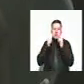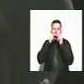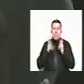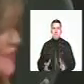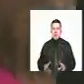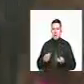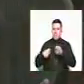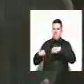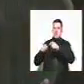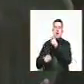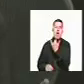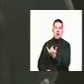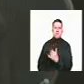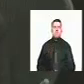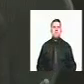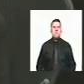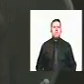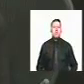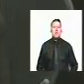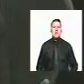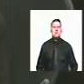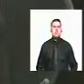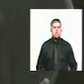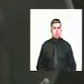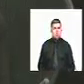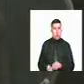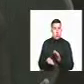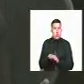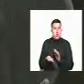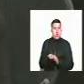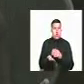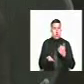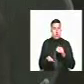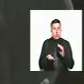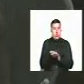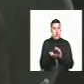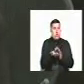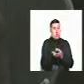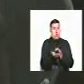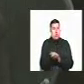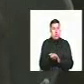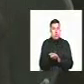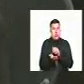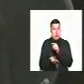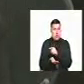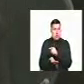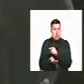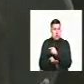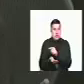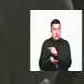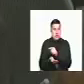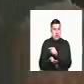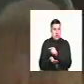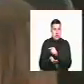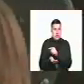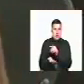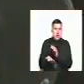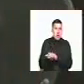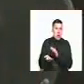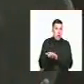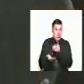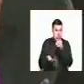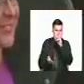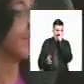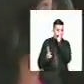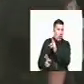de personas. Vale la pena aplaudir a esa forma permisiva y tolerante